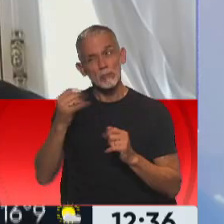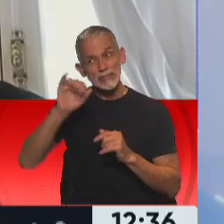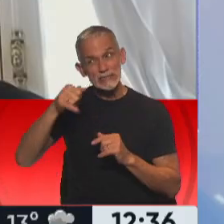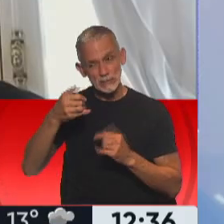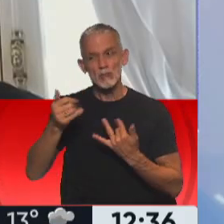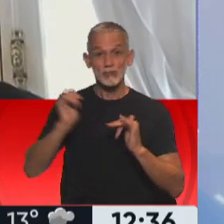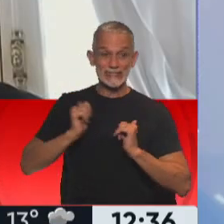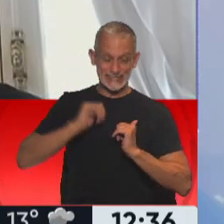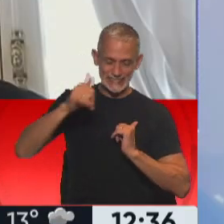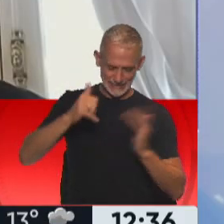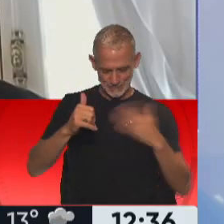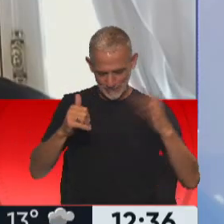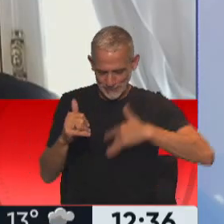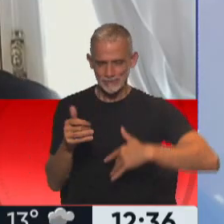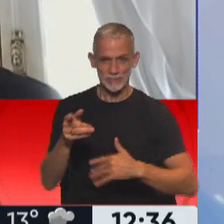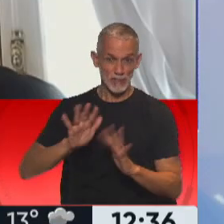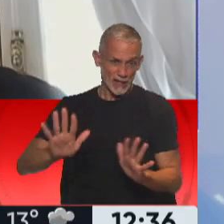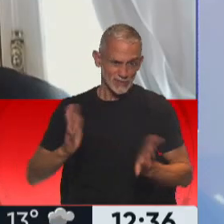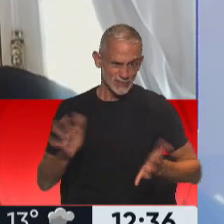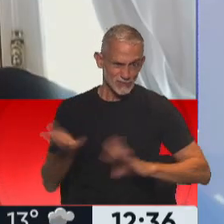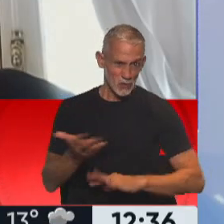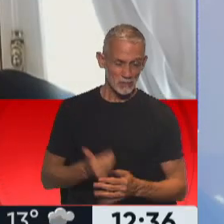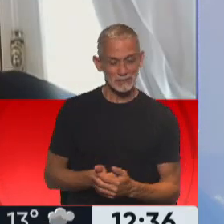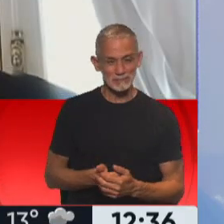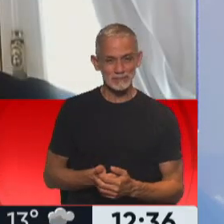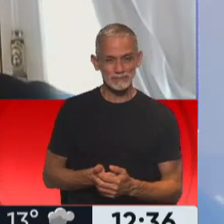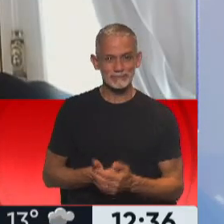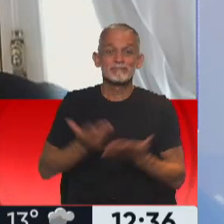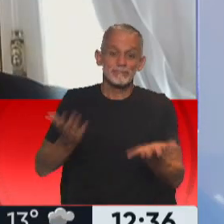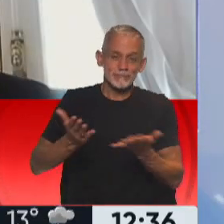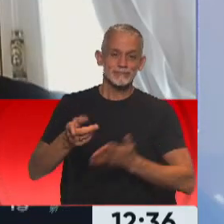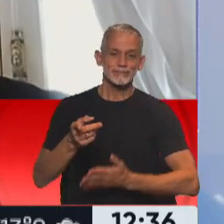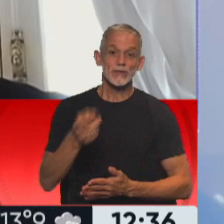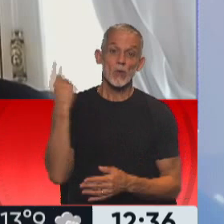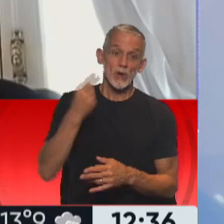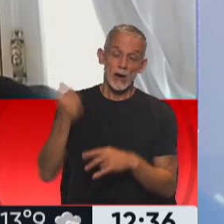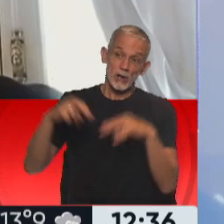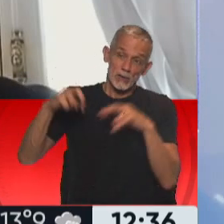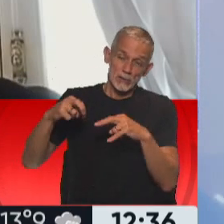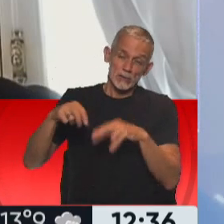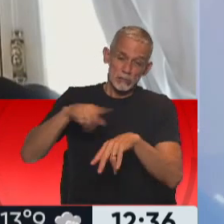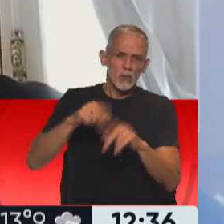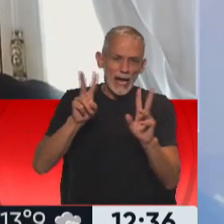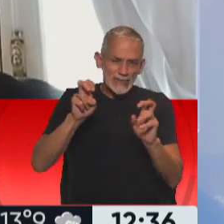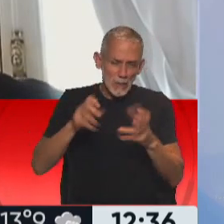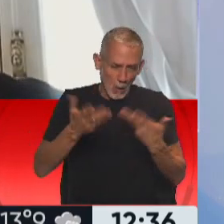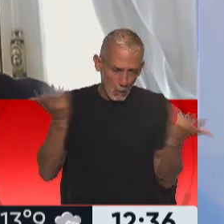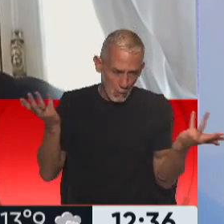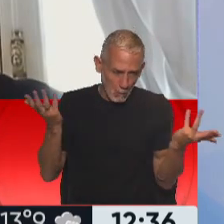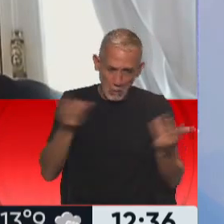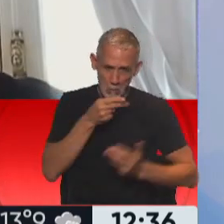estoy esperando que pase, ¿no? Esas cosas. Bueno, ya llevamos una hora. Yo nunca iba con un tema, digamos,